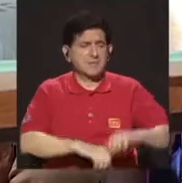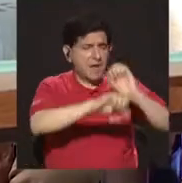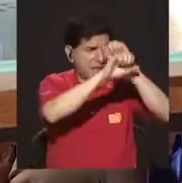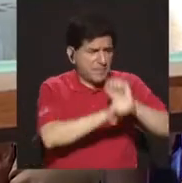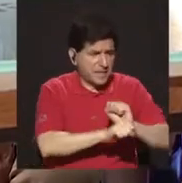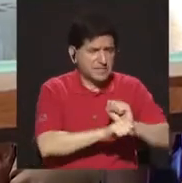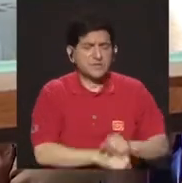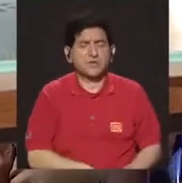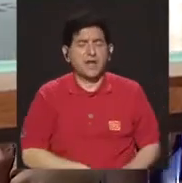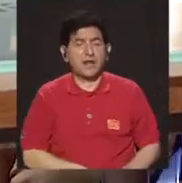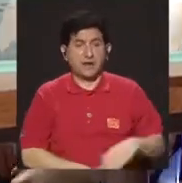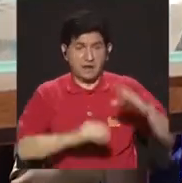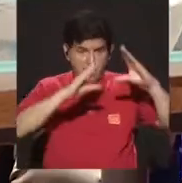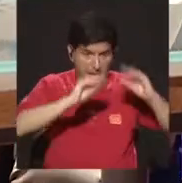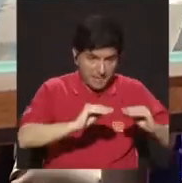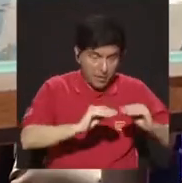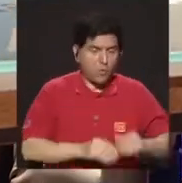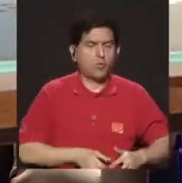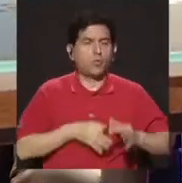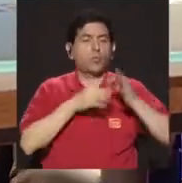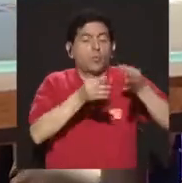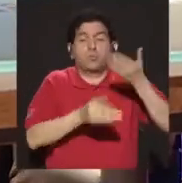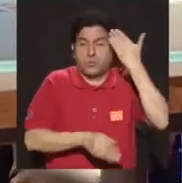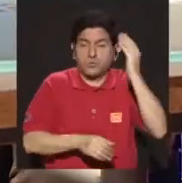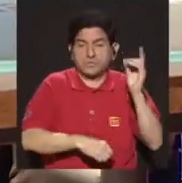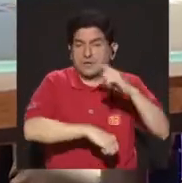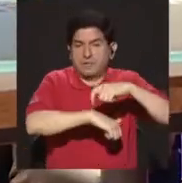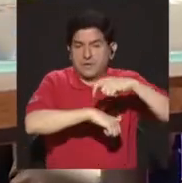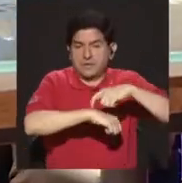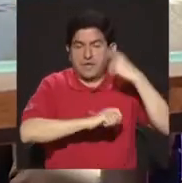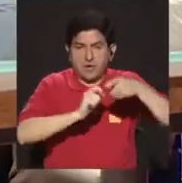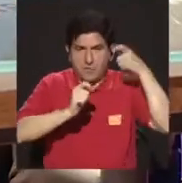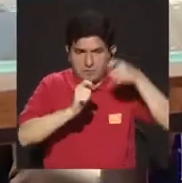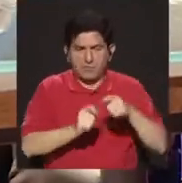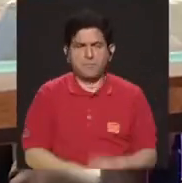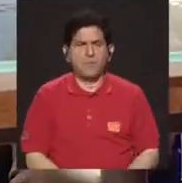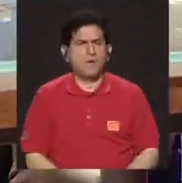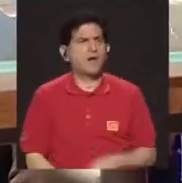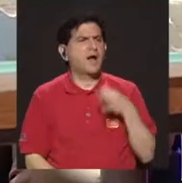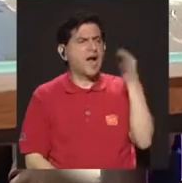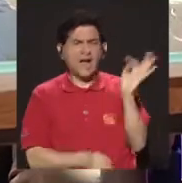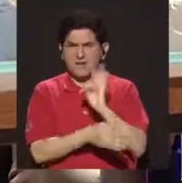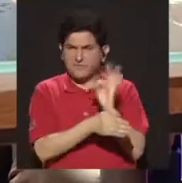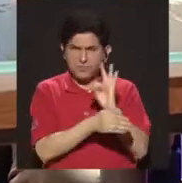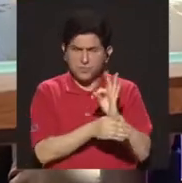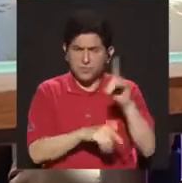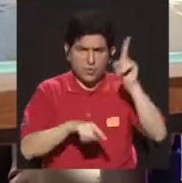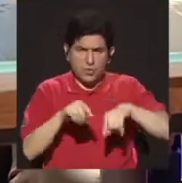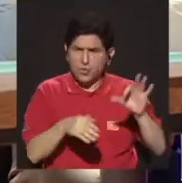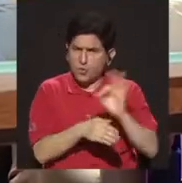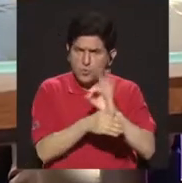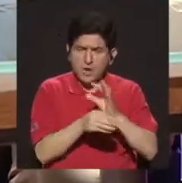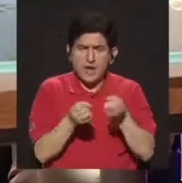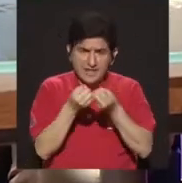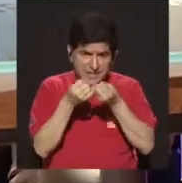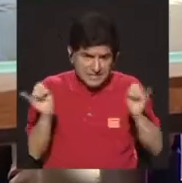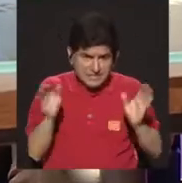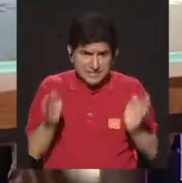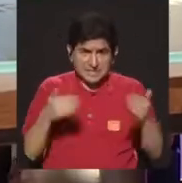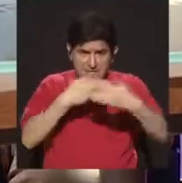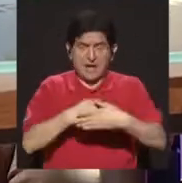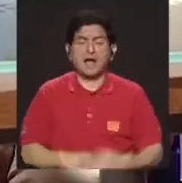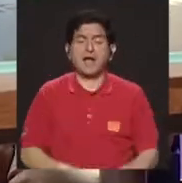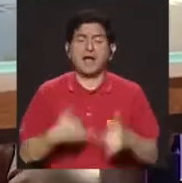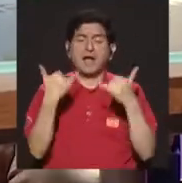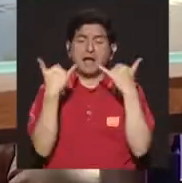indefinidamente o sea ningún televisor de los que actualmente va a funcionar sin sin convertidor hay algunos que ya lo están recibiendo